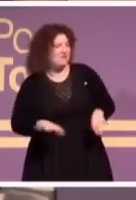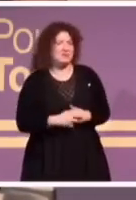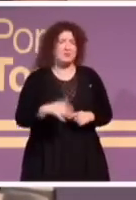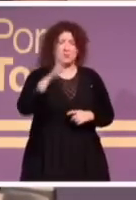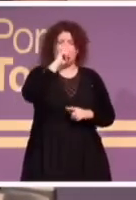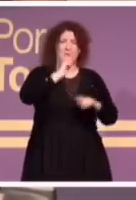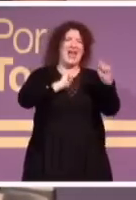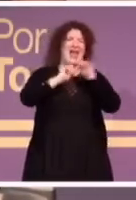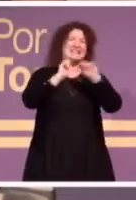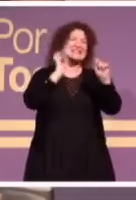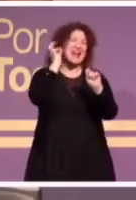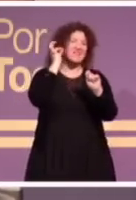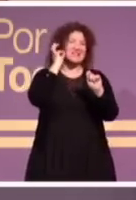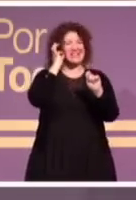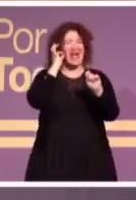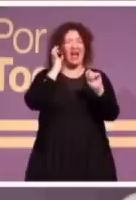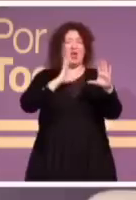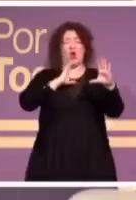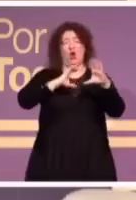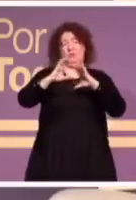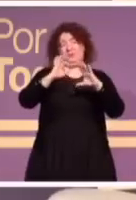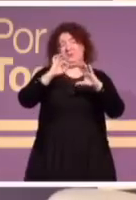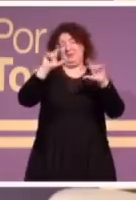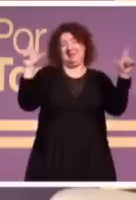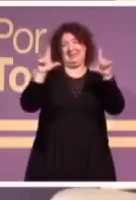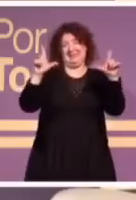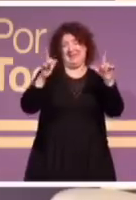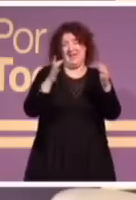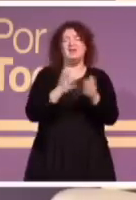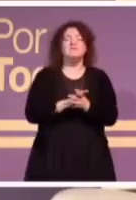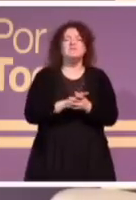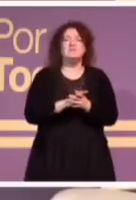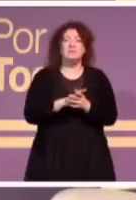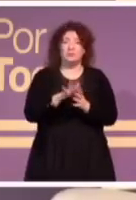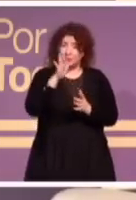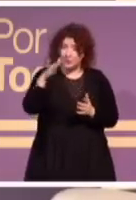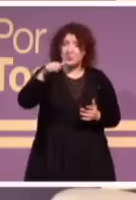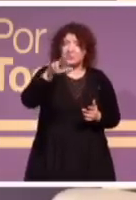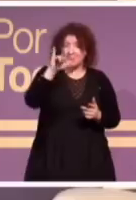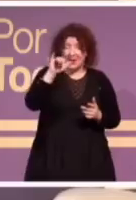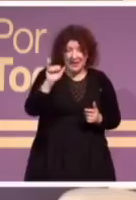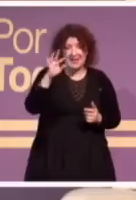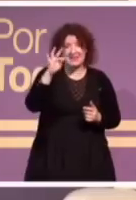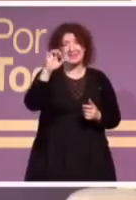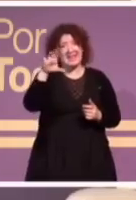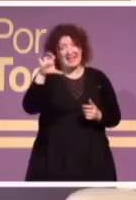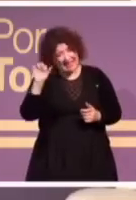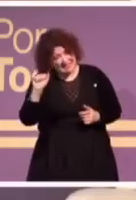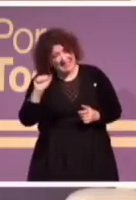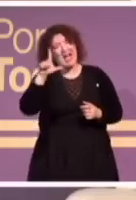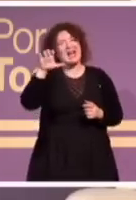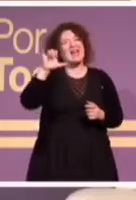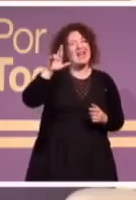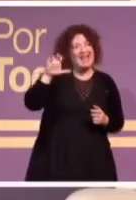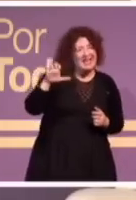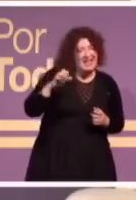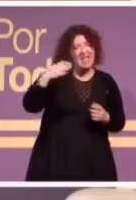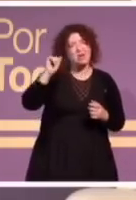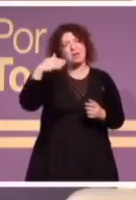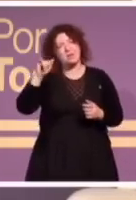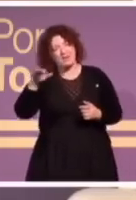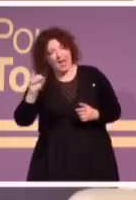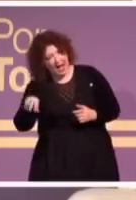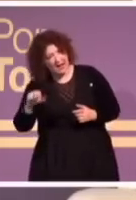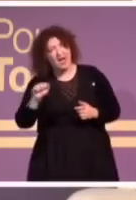entrevista que había dado en un medio de comunicación. Y fue así con María Teresa, con Leire, con Viviana, y es